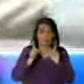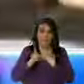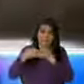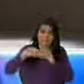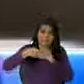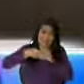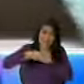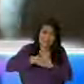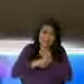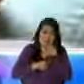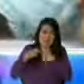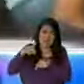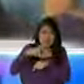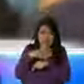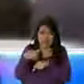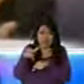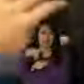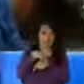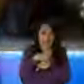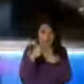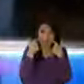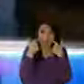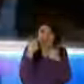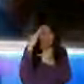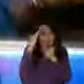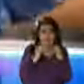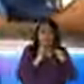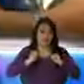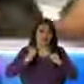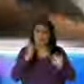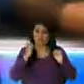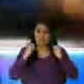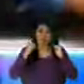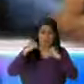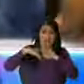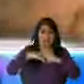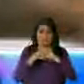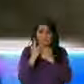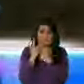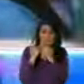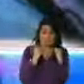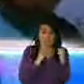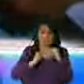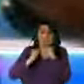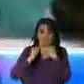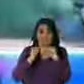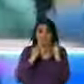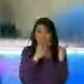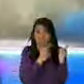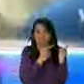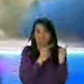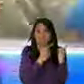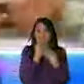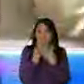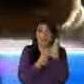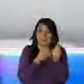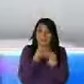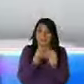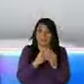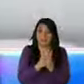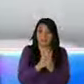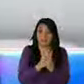de ellos caminando en custodia de la Policía Nacional y de las Fuerzas Armadas, y esto es lo que